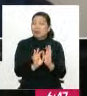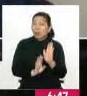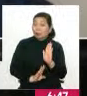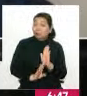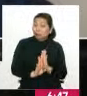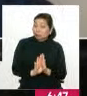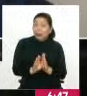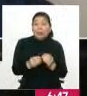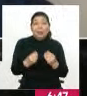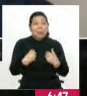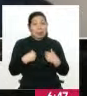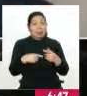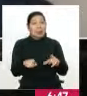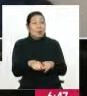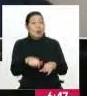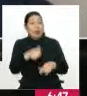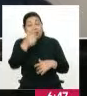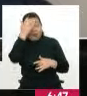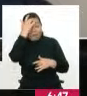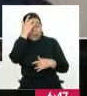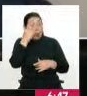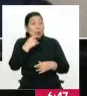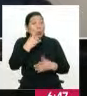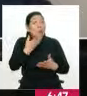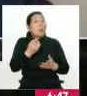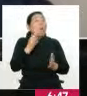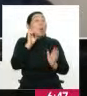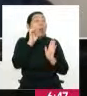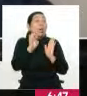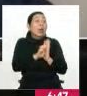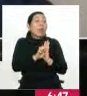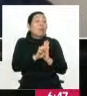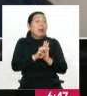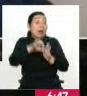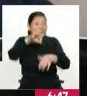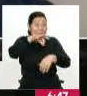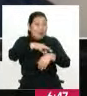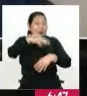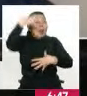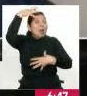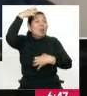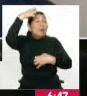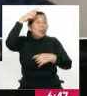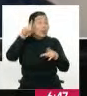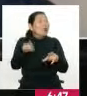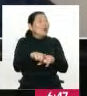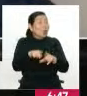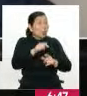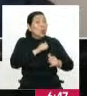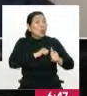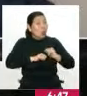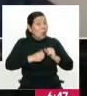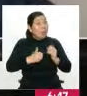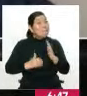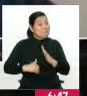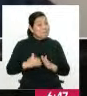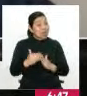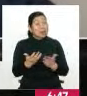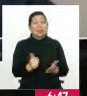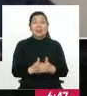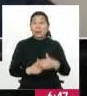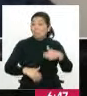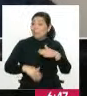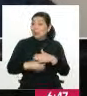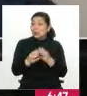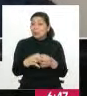el hecho de que tenemos también otra enfermedad emergente como la viruela del mono, en la cual el Perú también ha sufrido su impacto con casos